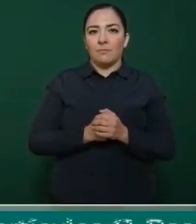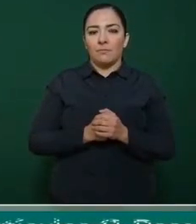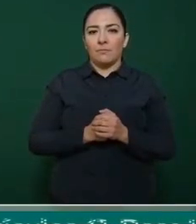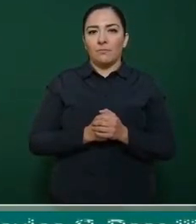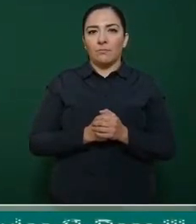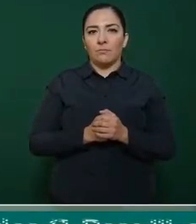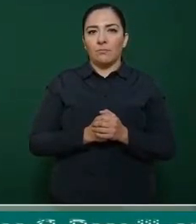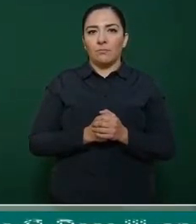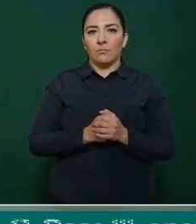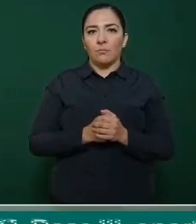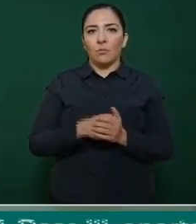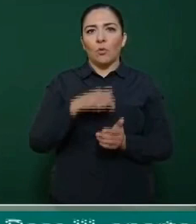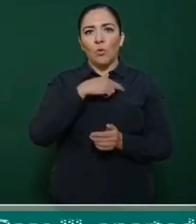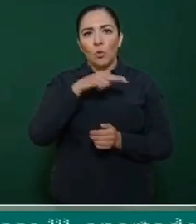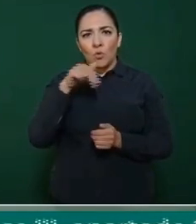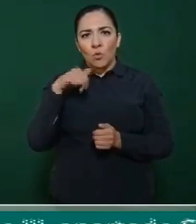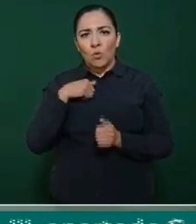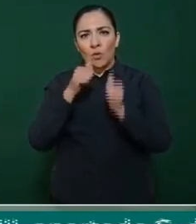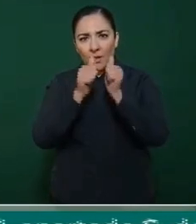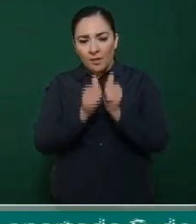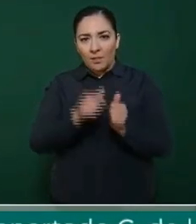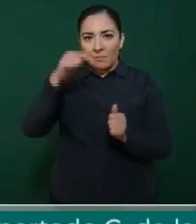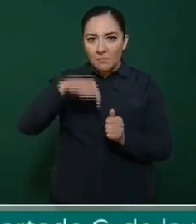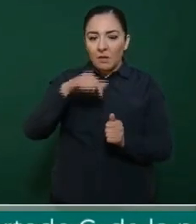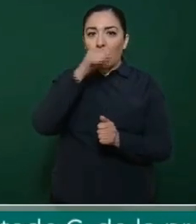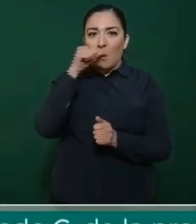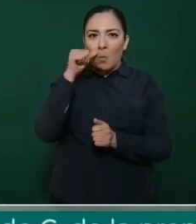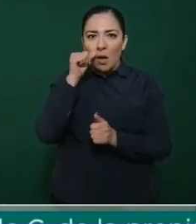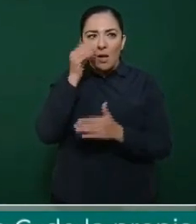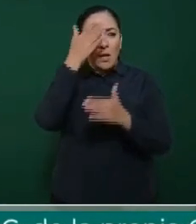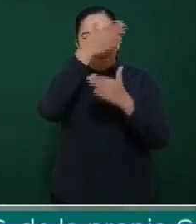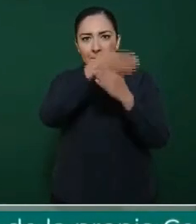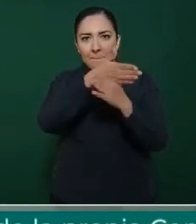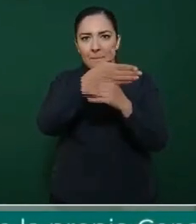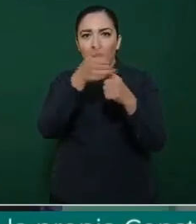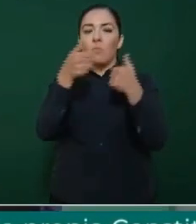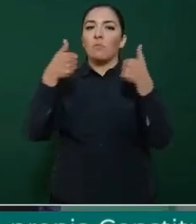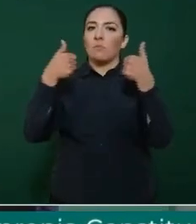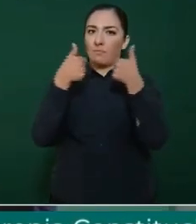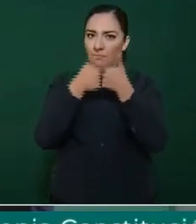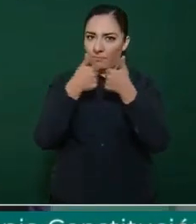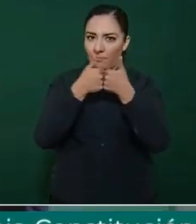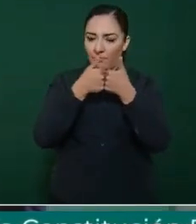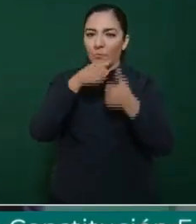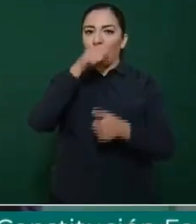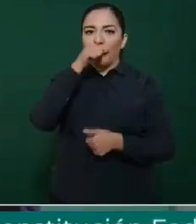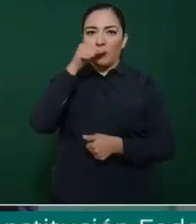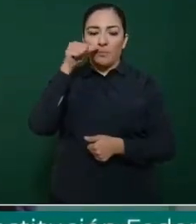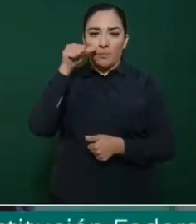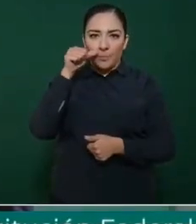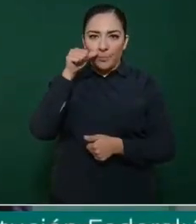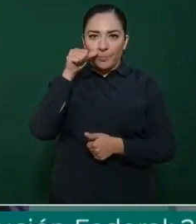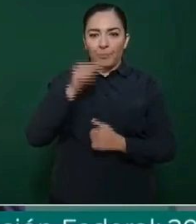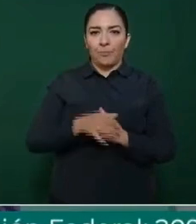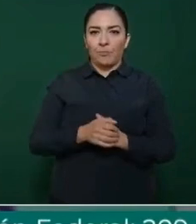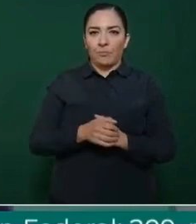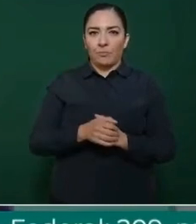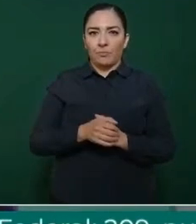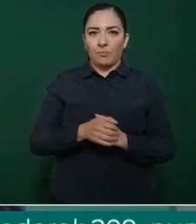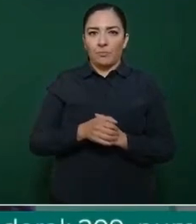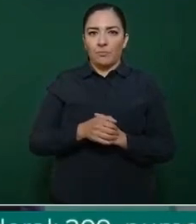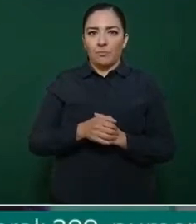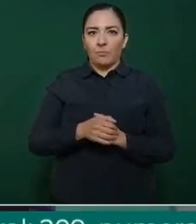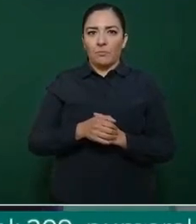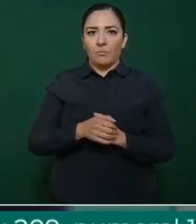va a estar más tarde en la aduana de ciudad juárez estamos haciendo un